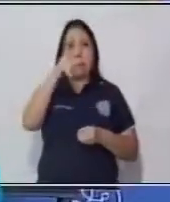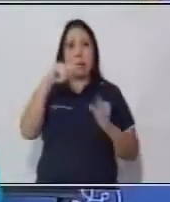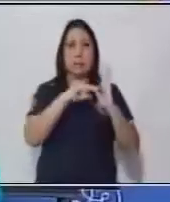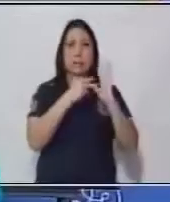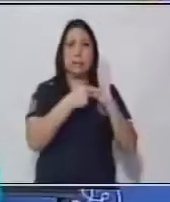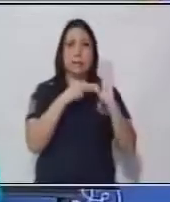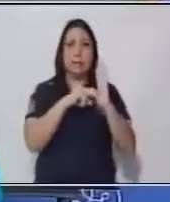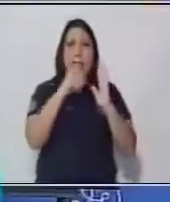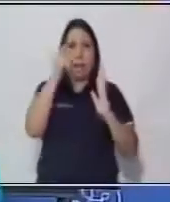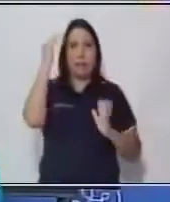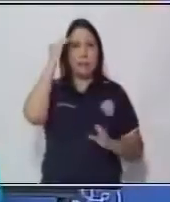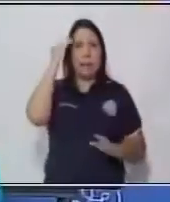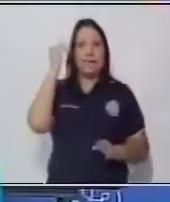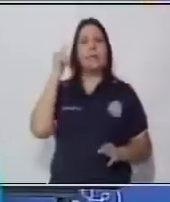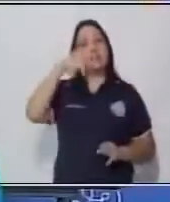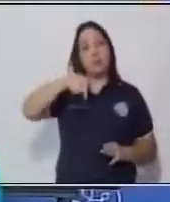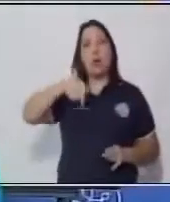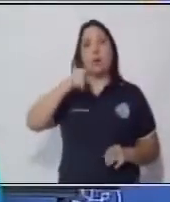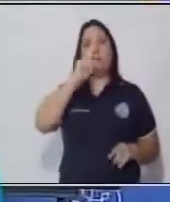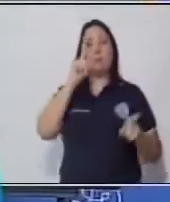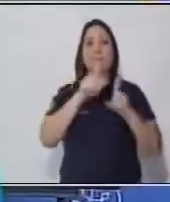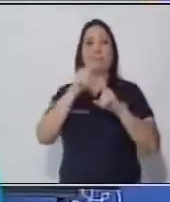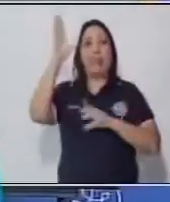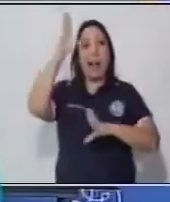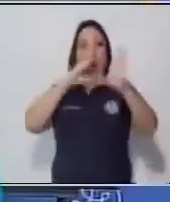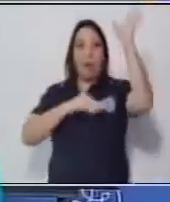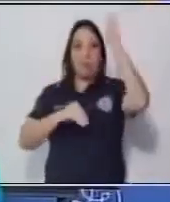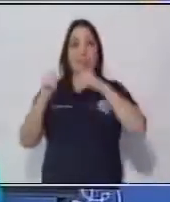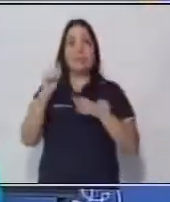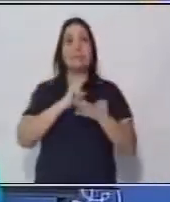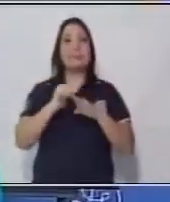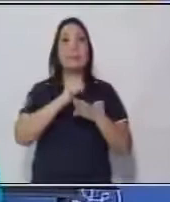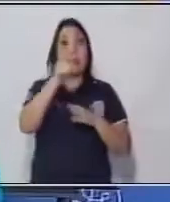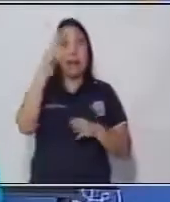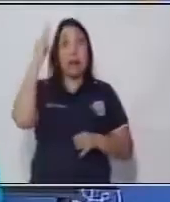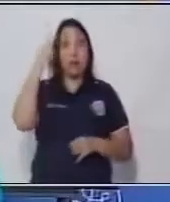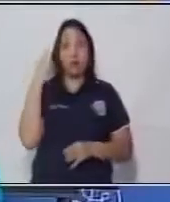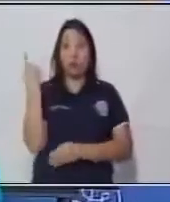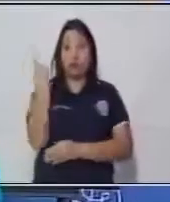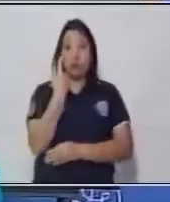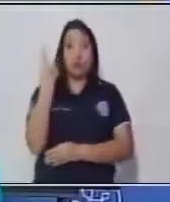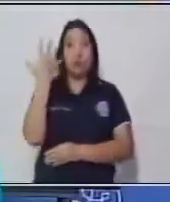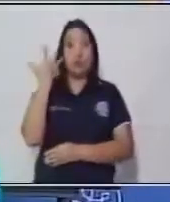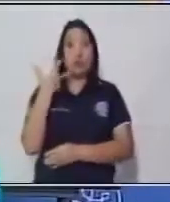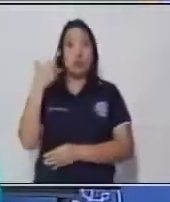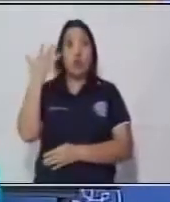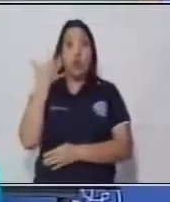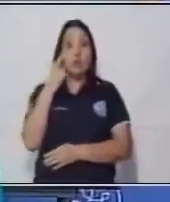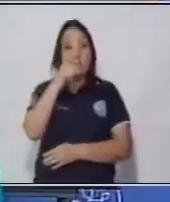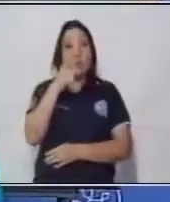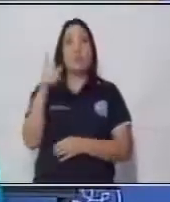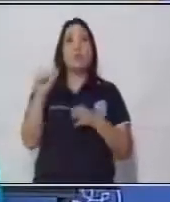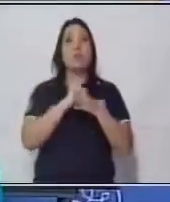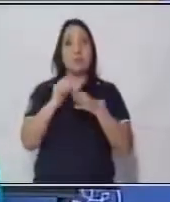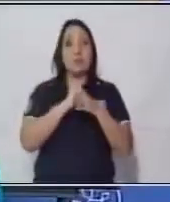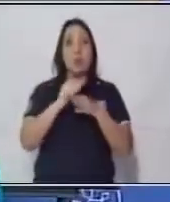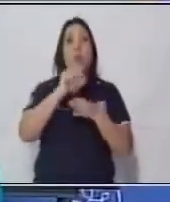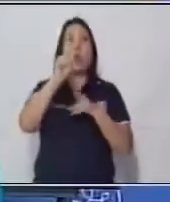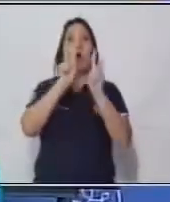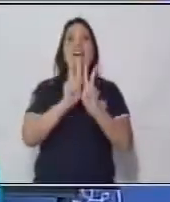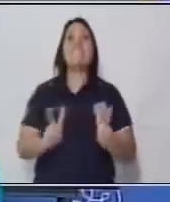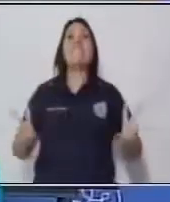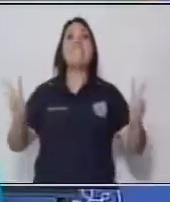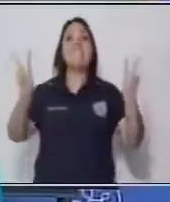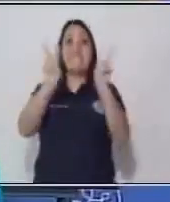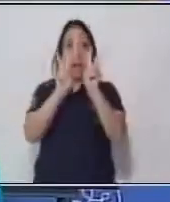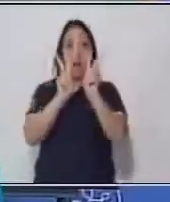lo saben. Entonces, hoy lo vamos a aprender y lo vamos a practicar. Recuérdese que todos los días debe de practicar un nuevo valor en el